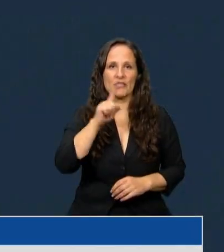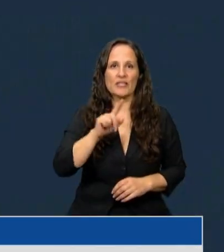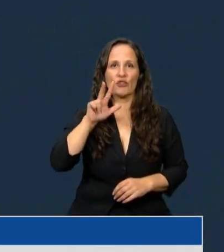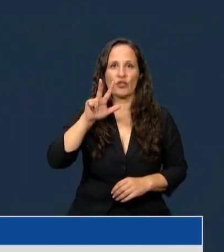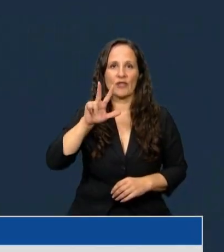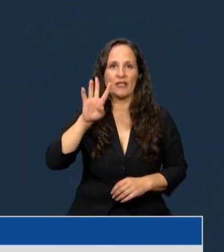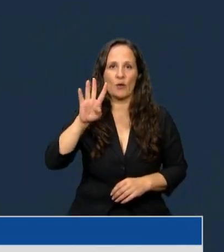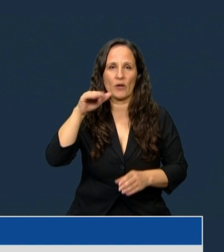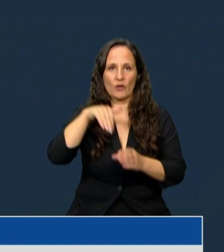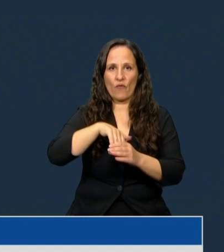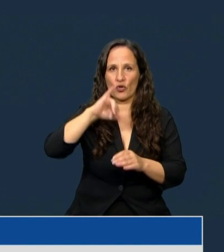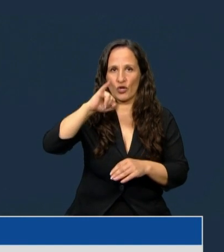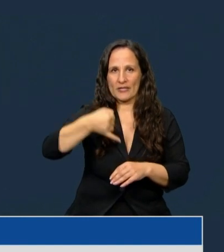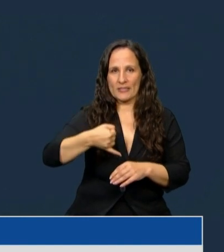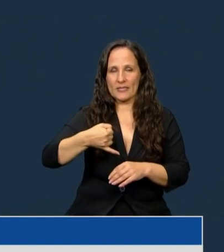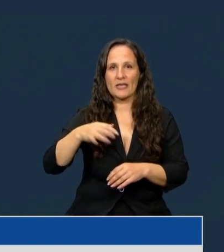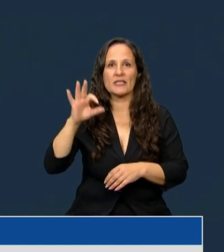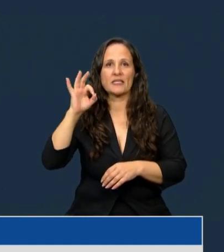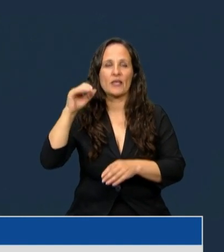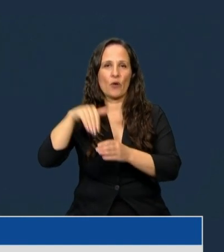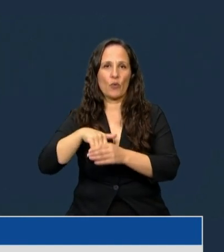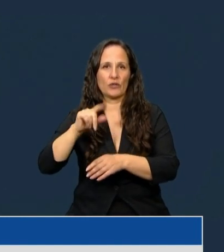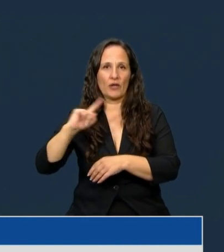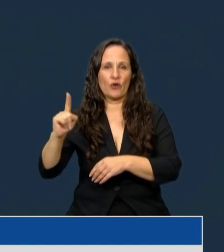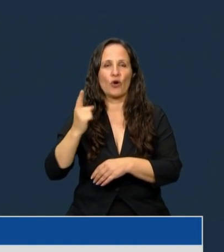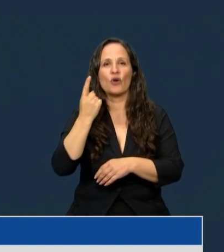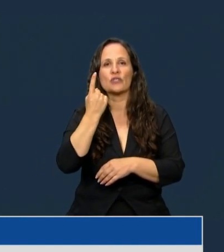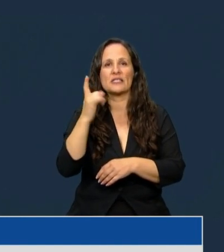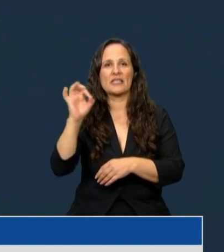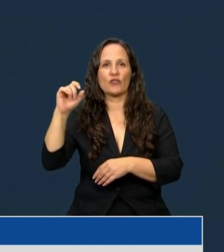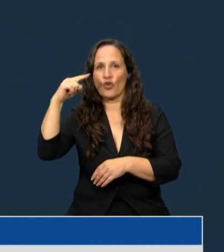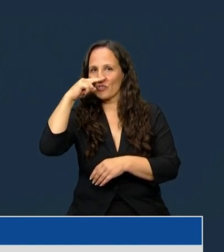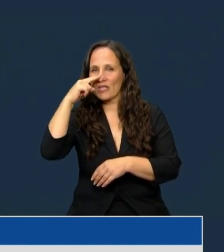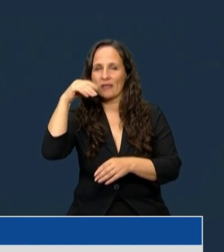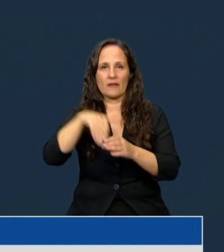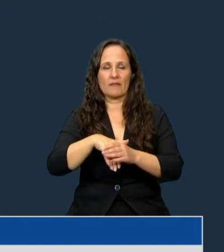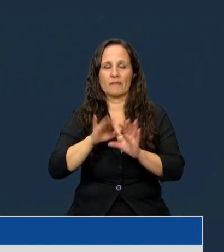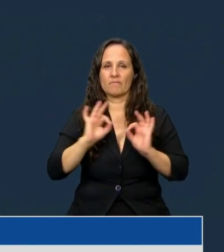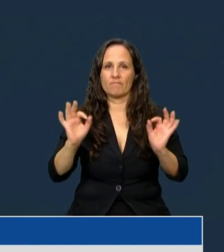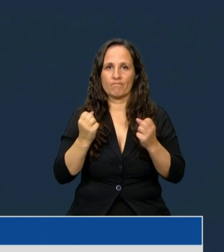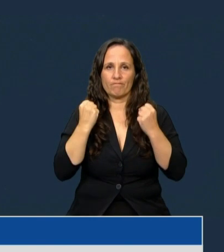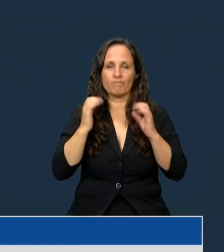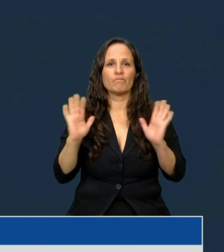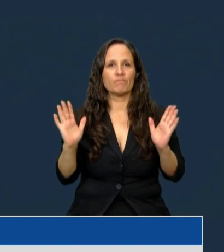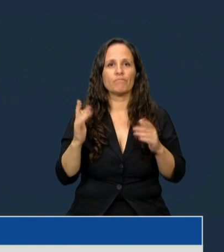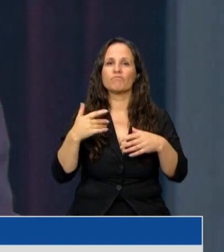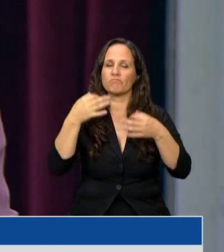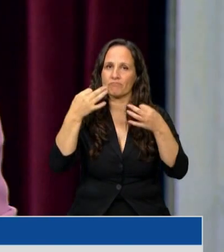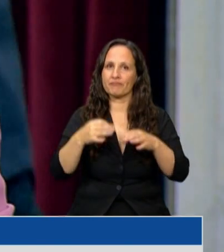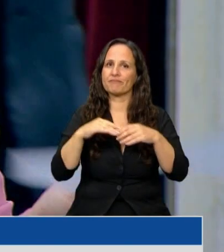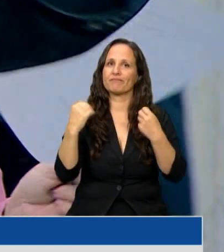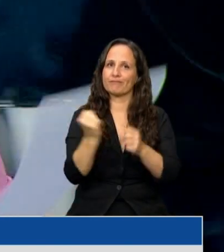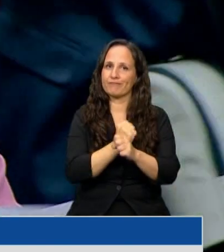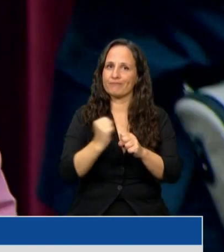134 afirmativos, 0 negativos, 107 son las abstenciones. Resulta afirmativo.